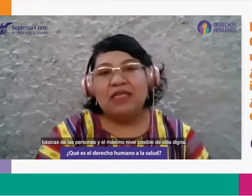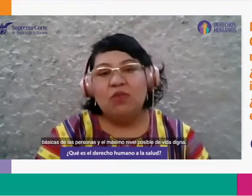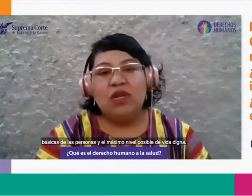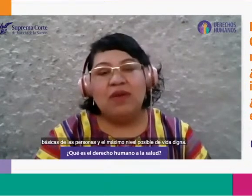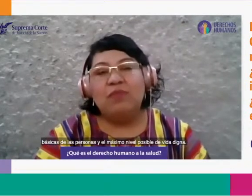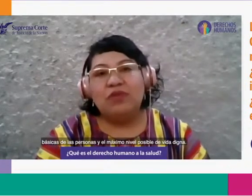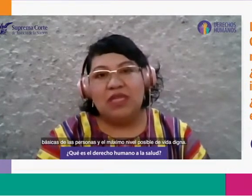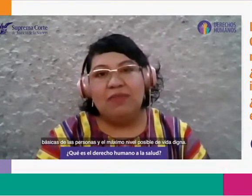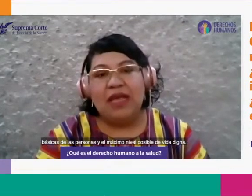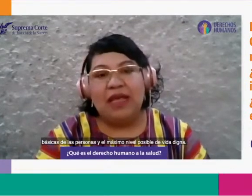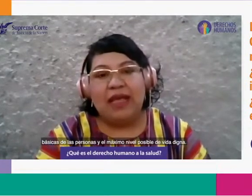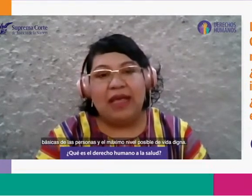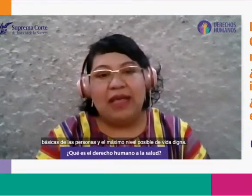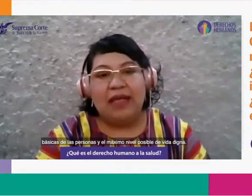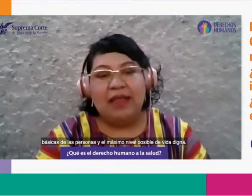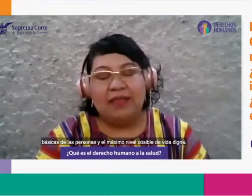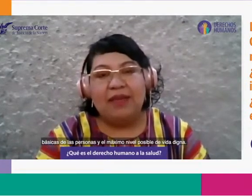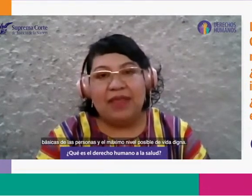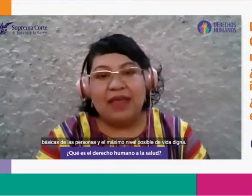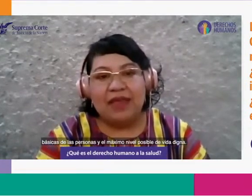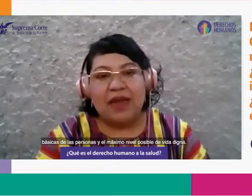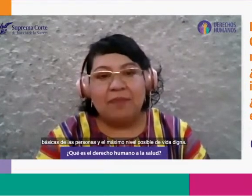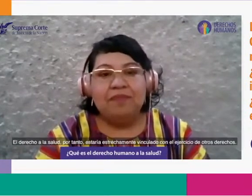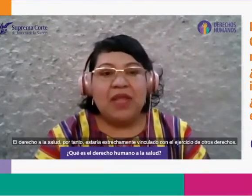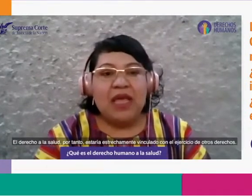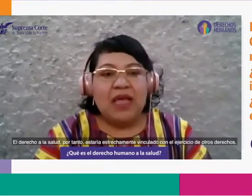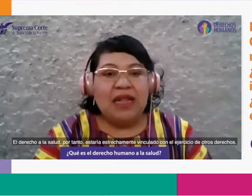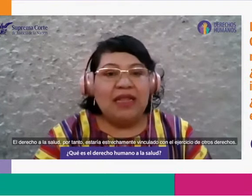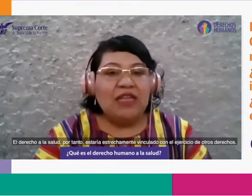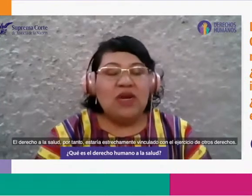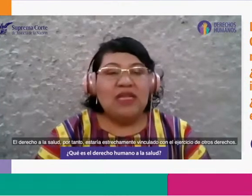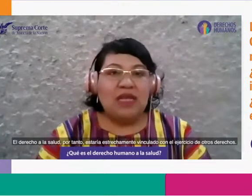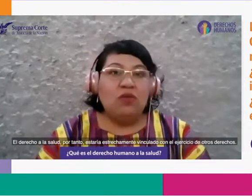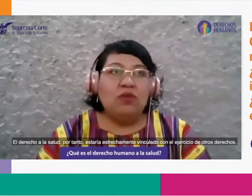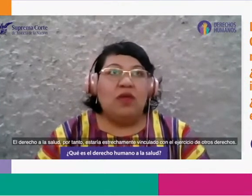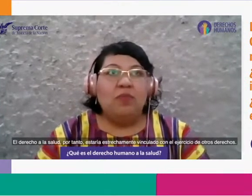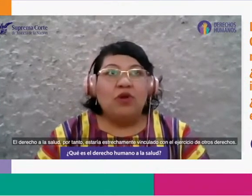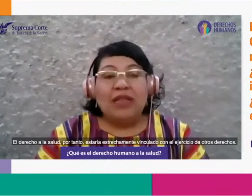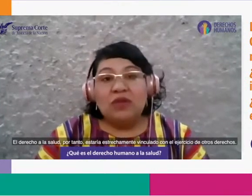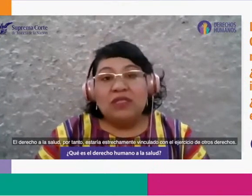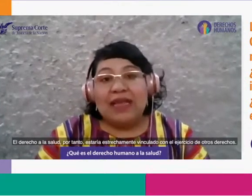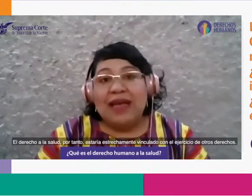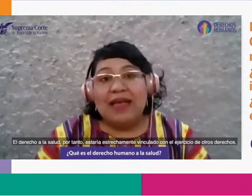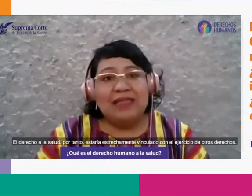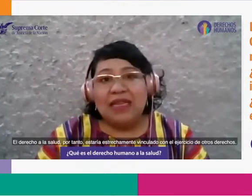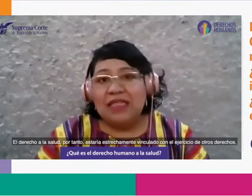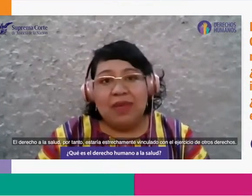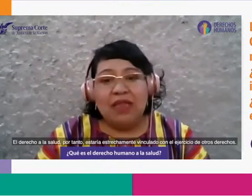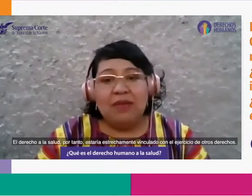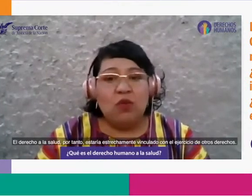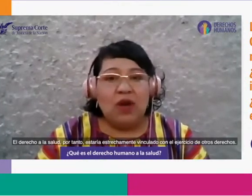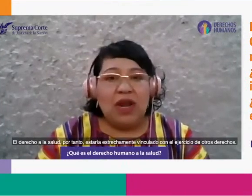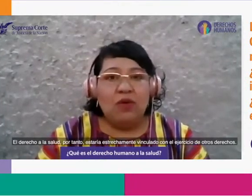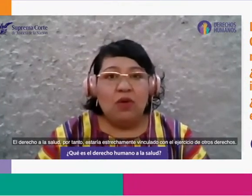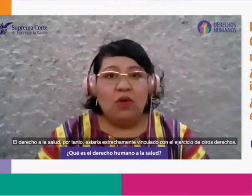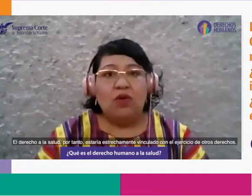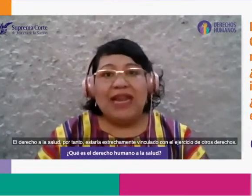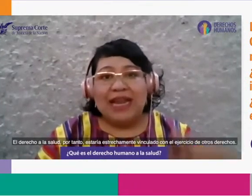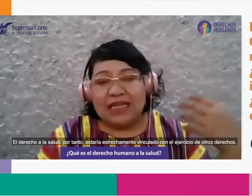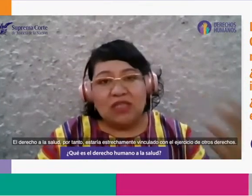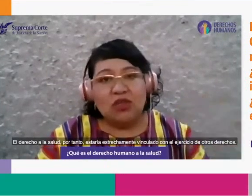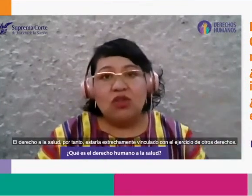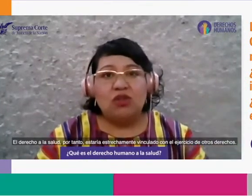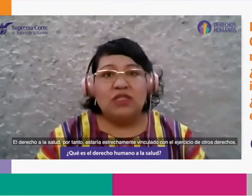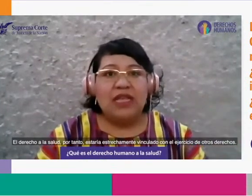el máximo nivel posible de vida digna. El derecho a la salud, por tanto, estaría estrechamente vinculado con